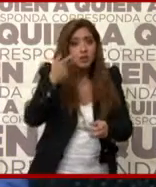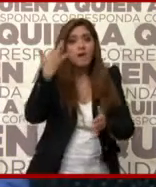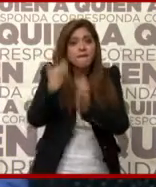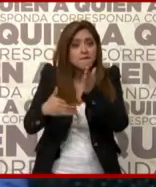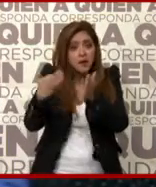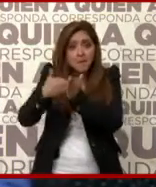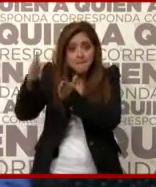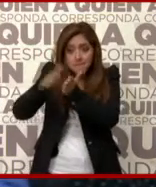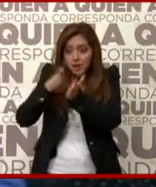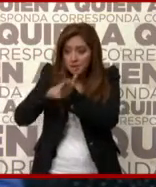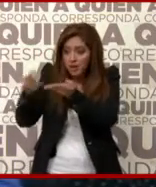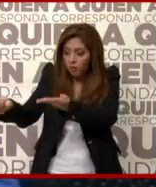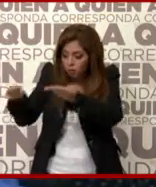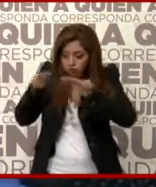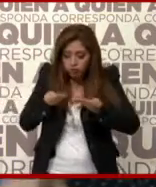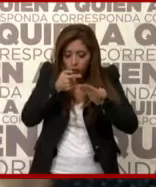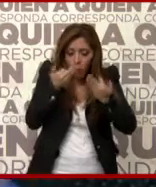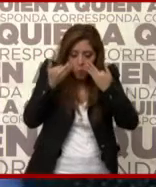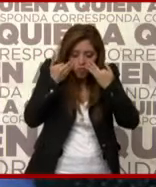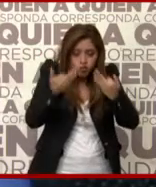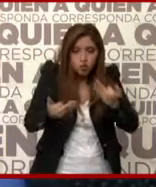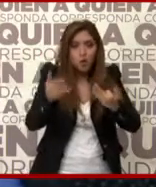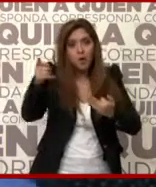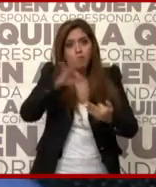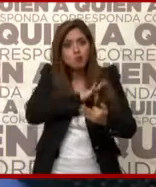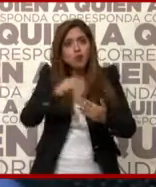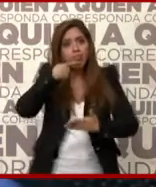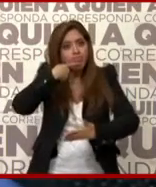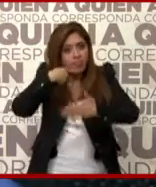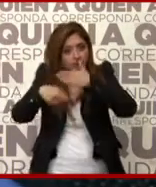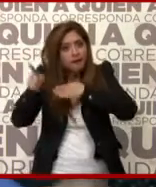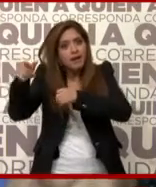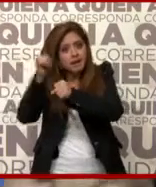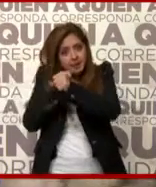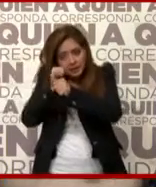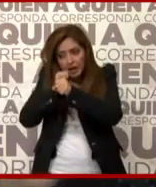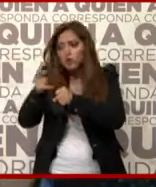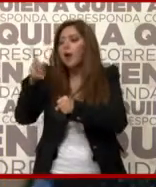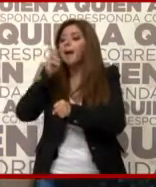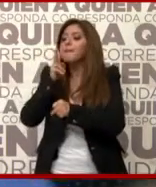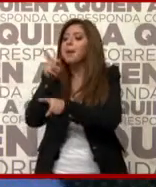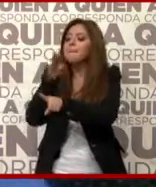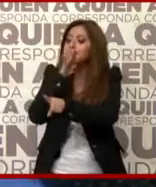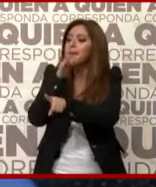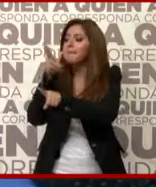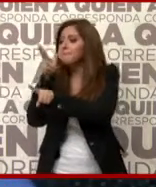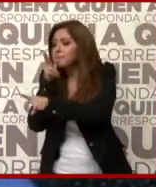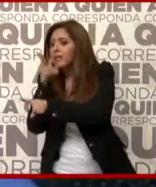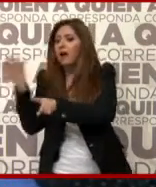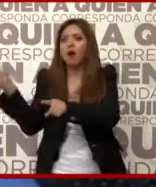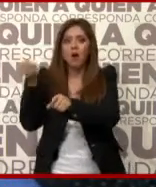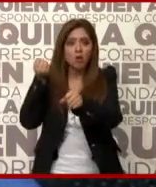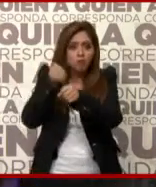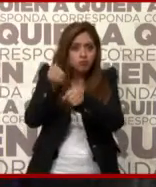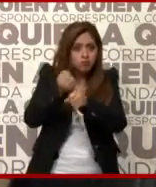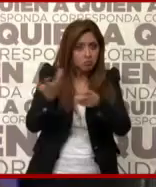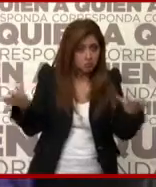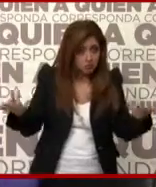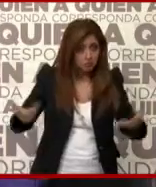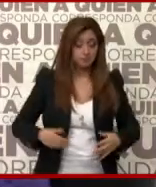entregado ninguna constancia de que se esté integrando una investigación o de que en el CABI se estén haciendo un